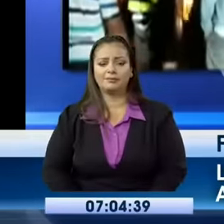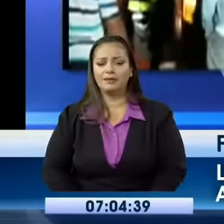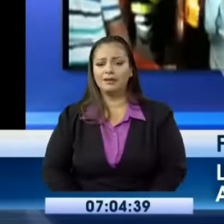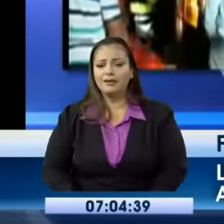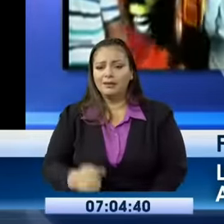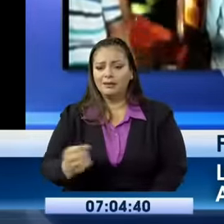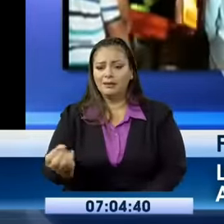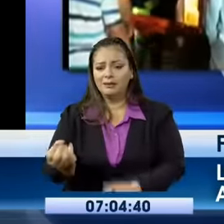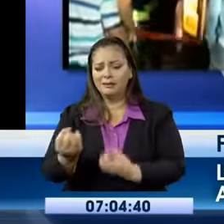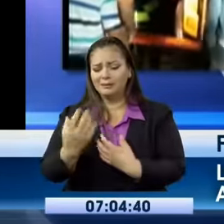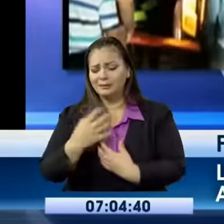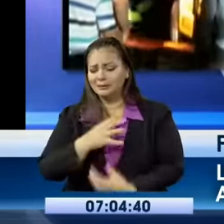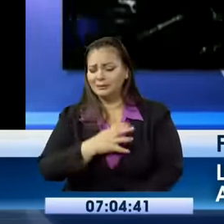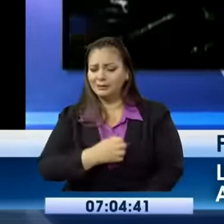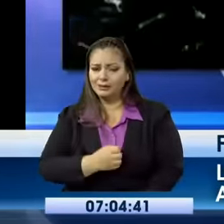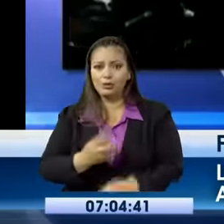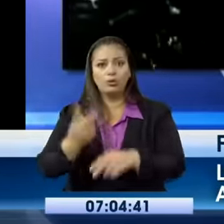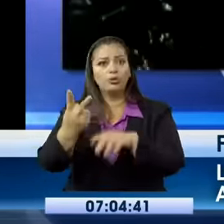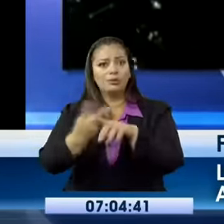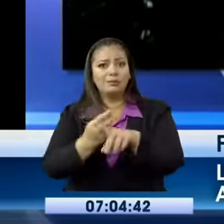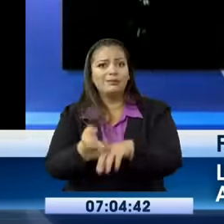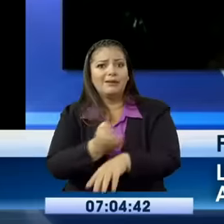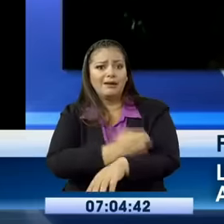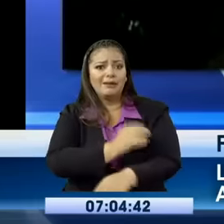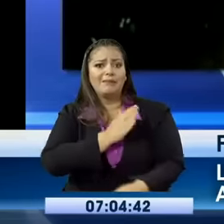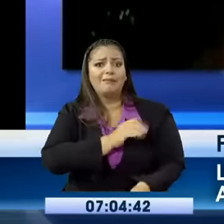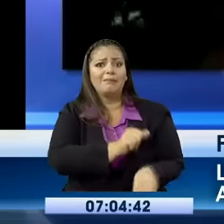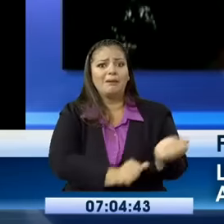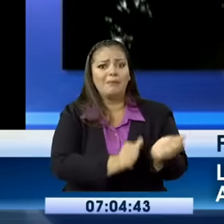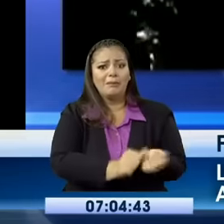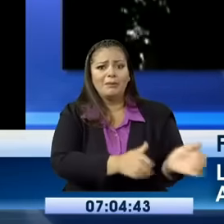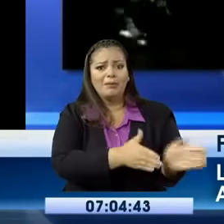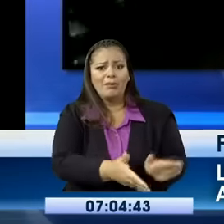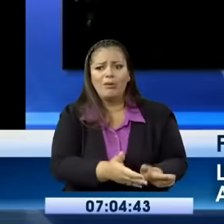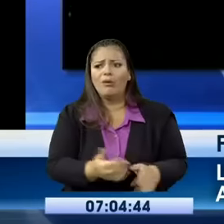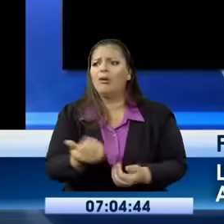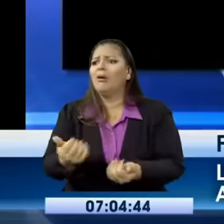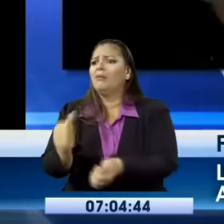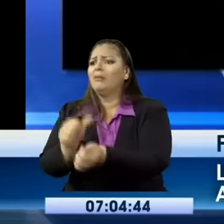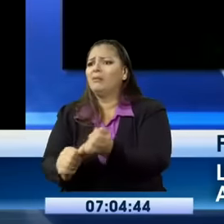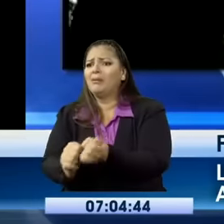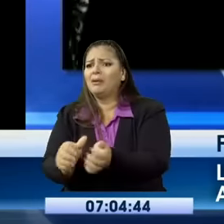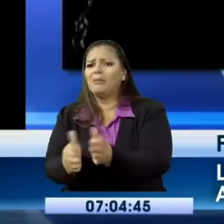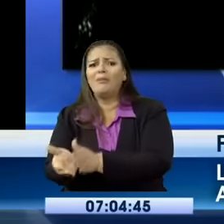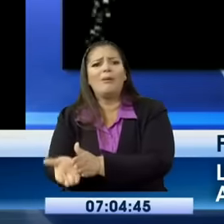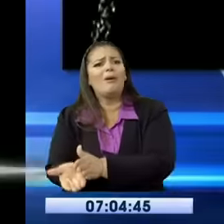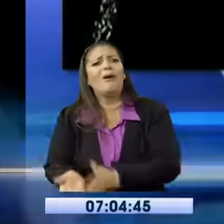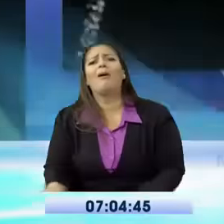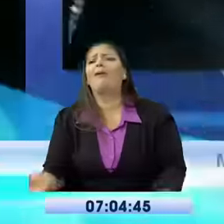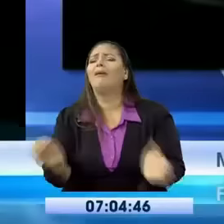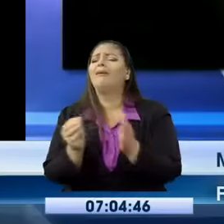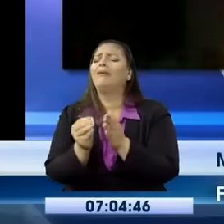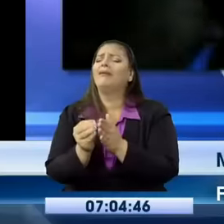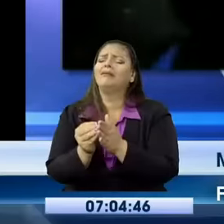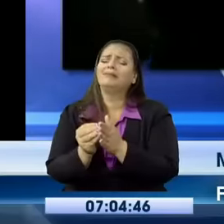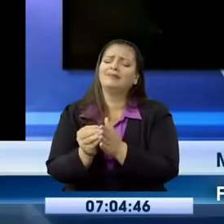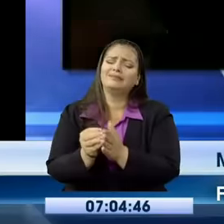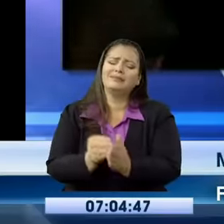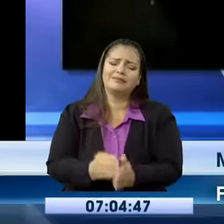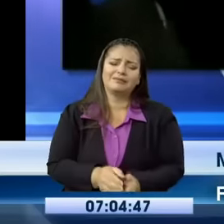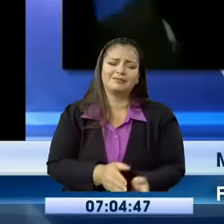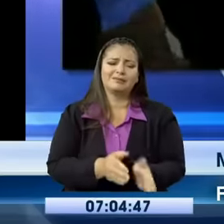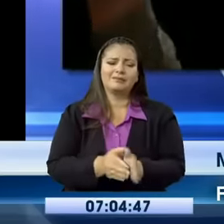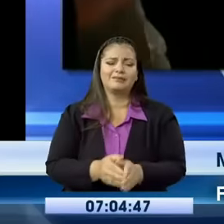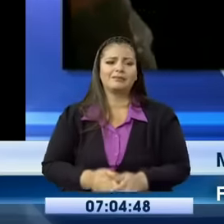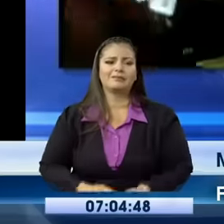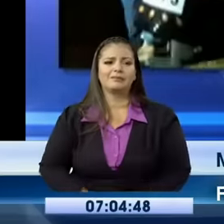mes mi otra hermana y ahora me sucede esto mi hija tenía 32 s ella pero igual